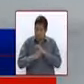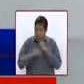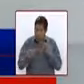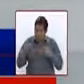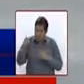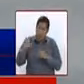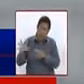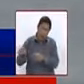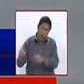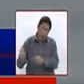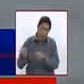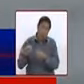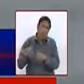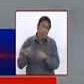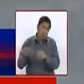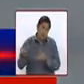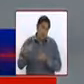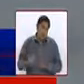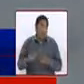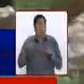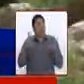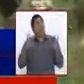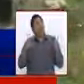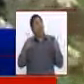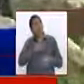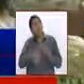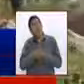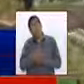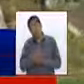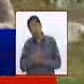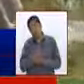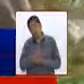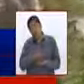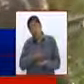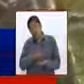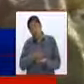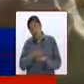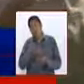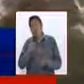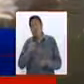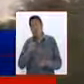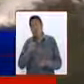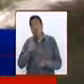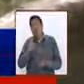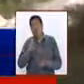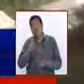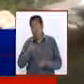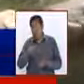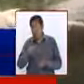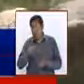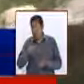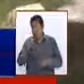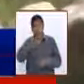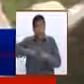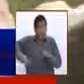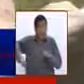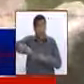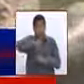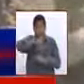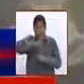de ahí agarras? Sí. Y no es que todo el contrabando se centra en la población de Zavalla. Por esta población,